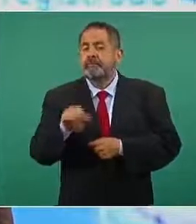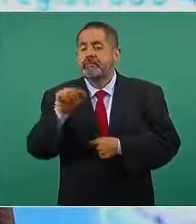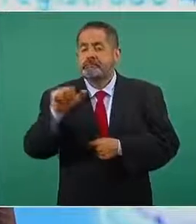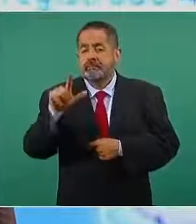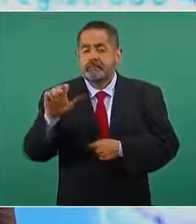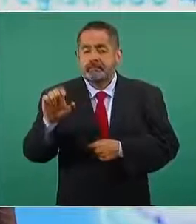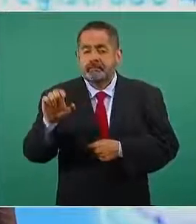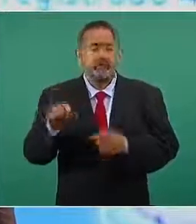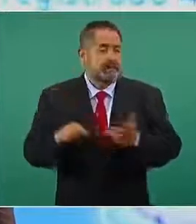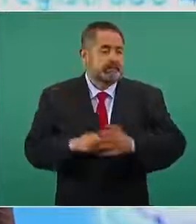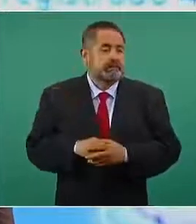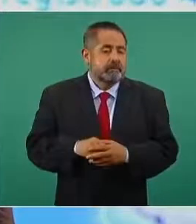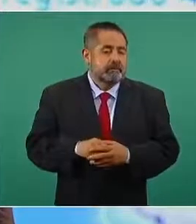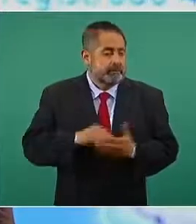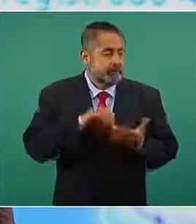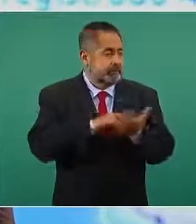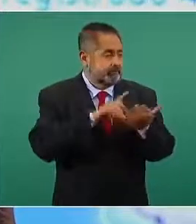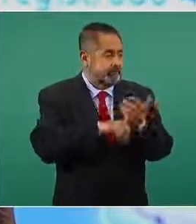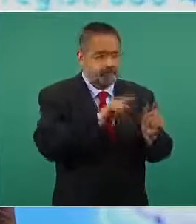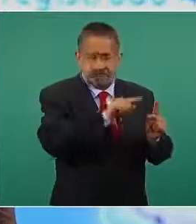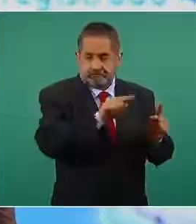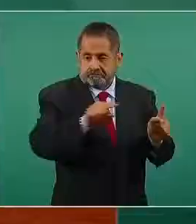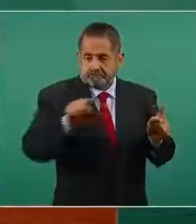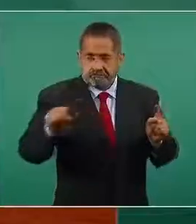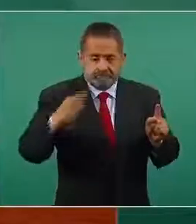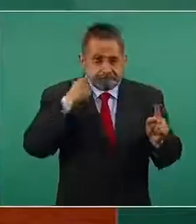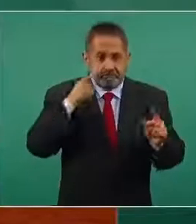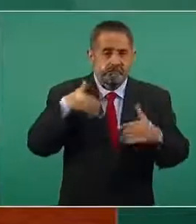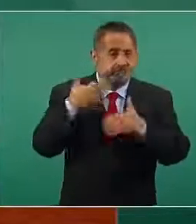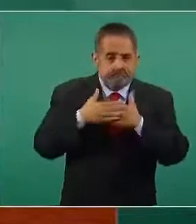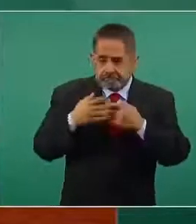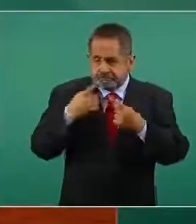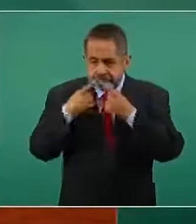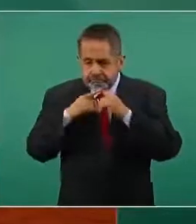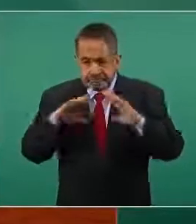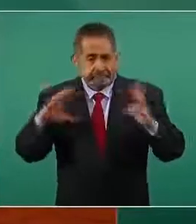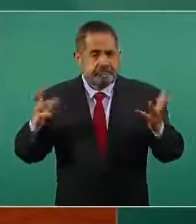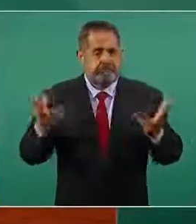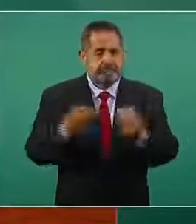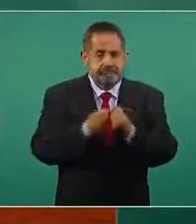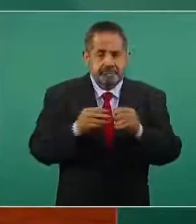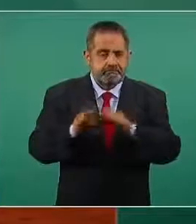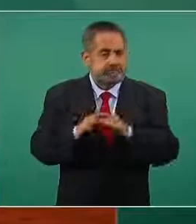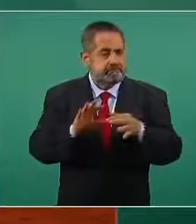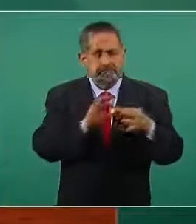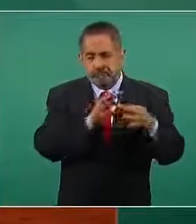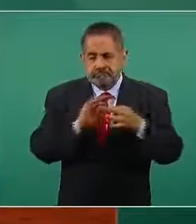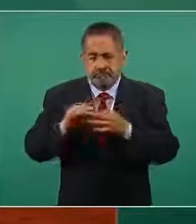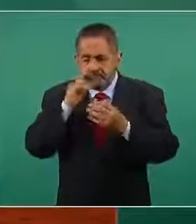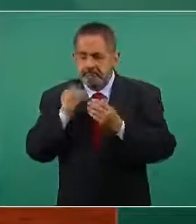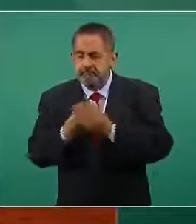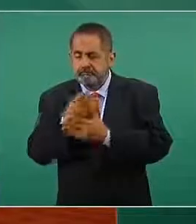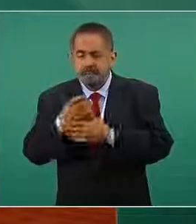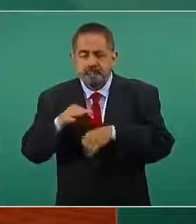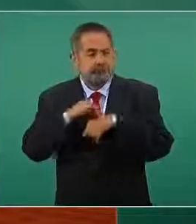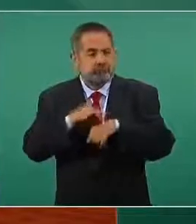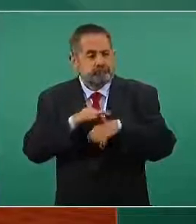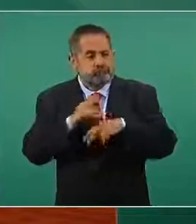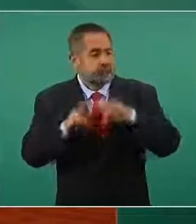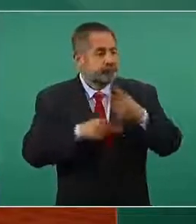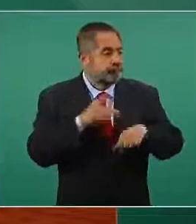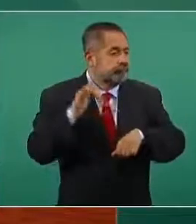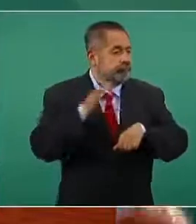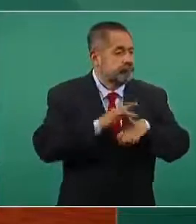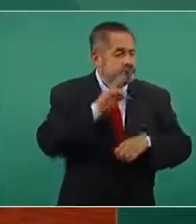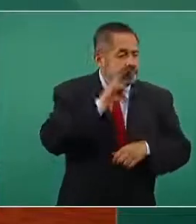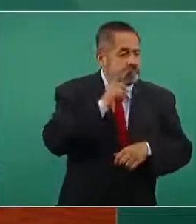documentos que tienen cada una de estas instituciones, pero también lo vamos a hacer a nivel de trabajo presencial en donde están